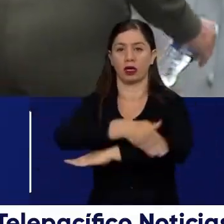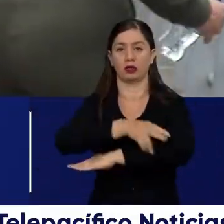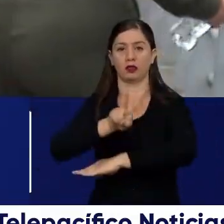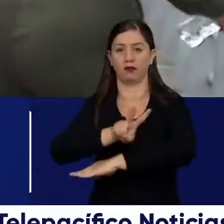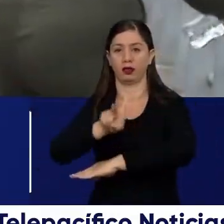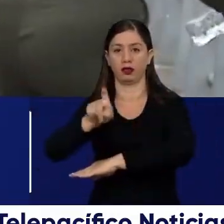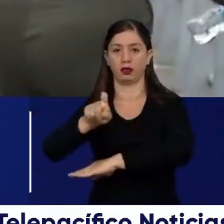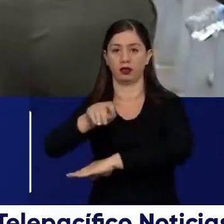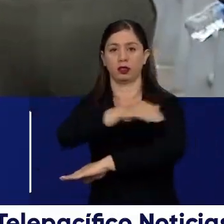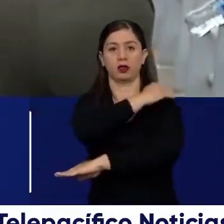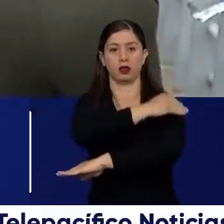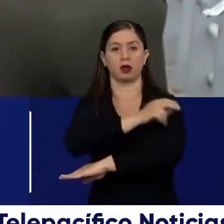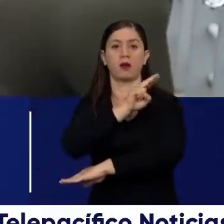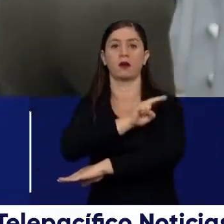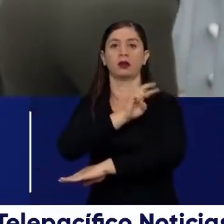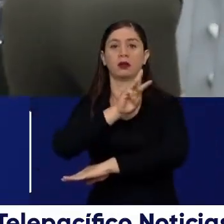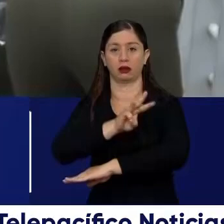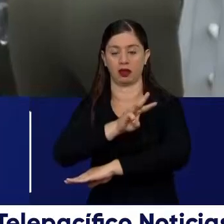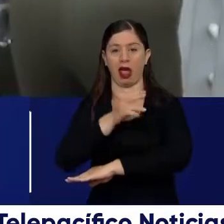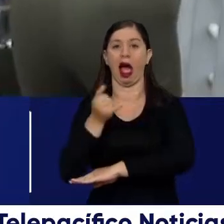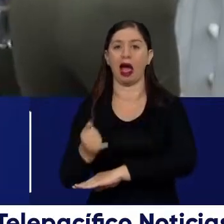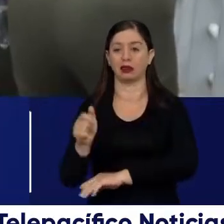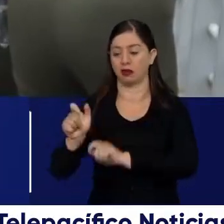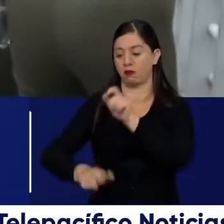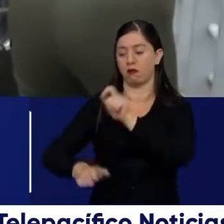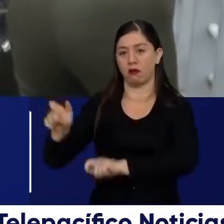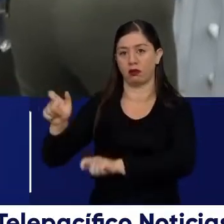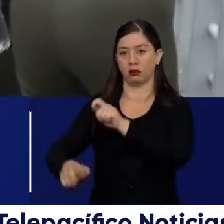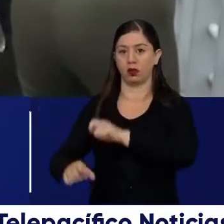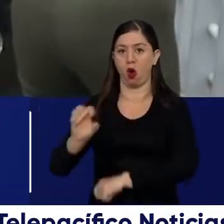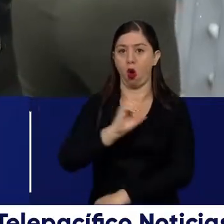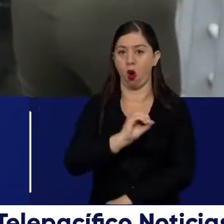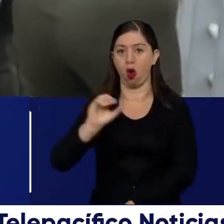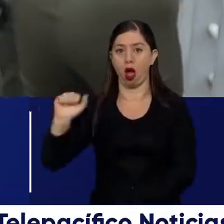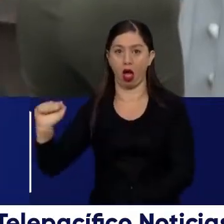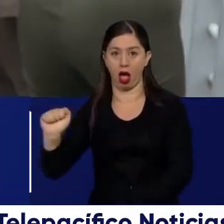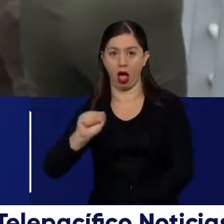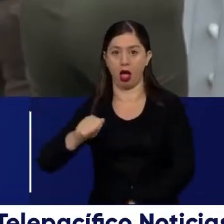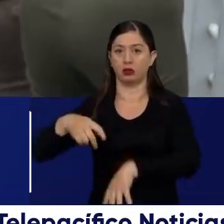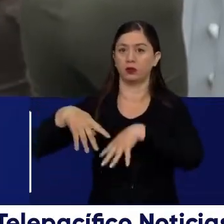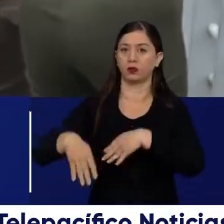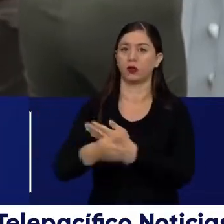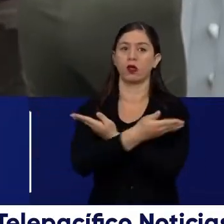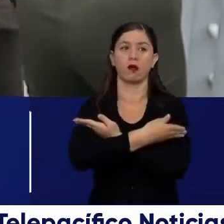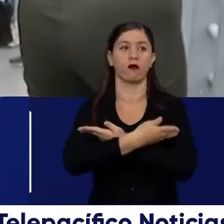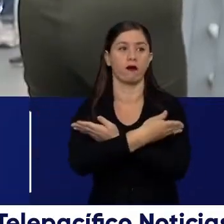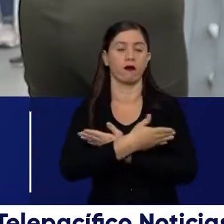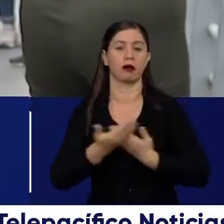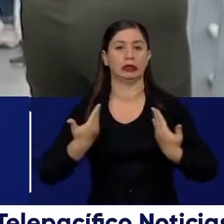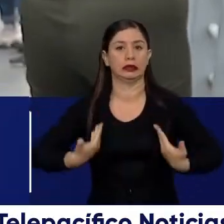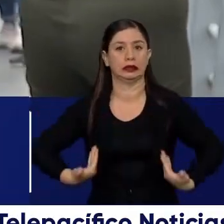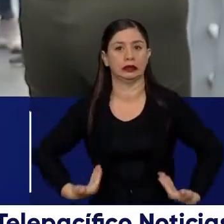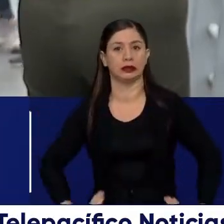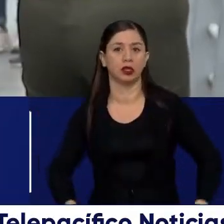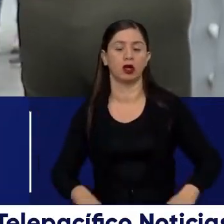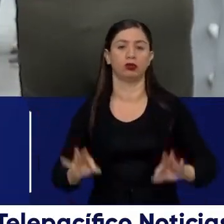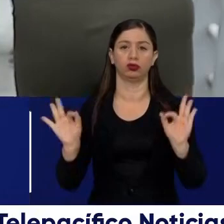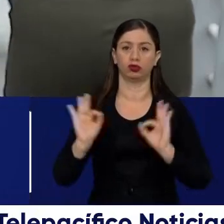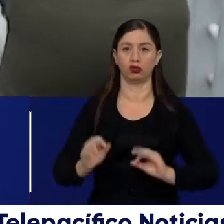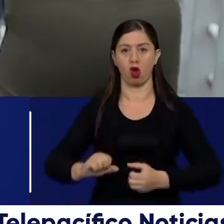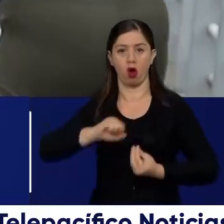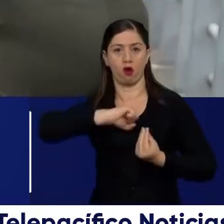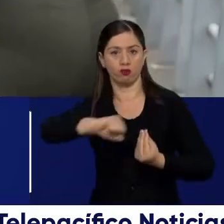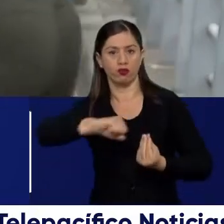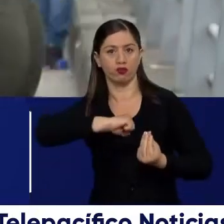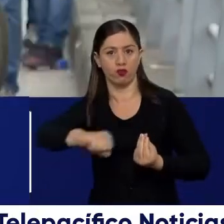con carrera 23. Allí los hombres y las mujeres, luciendo las camisetas de sus respectivas organizaciones